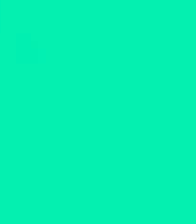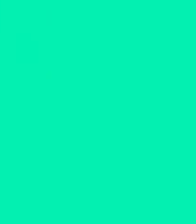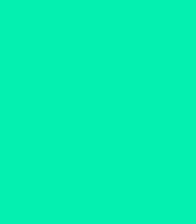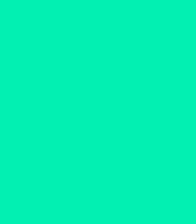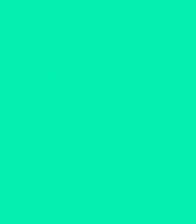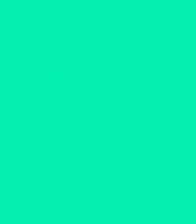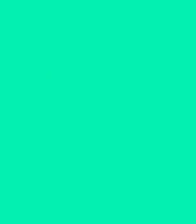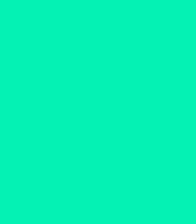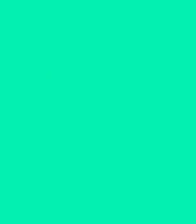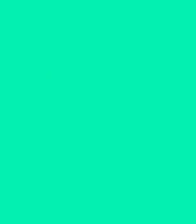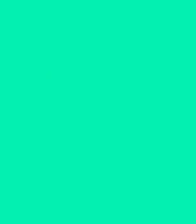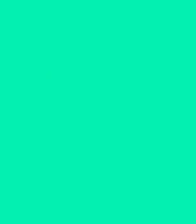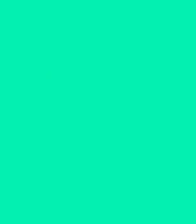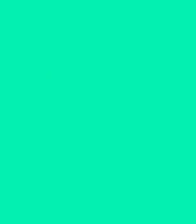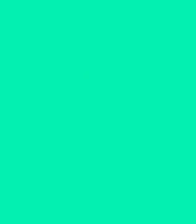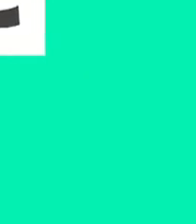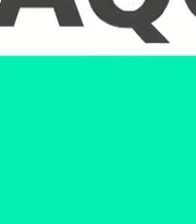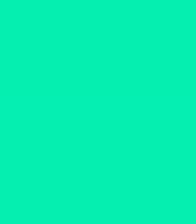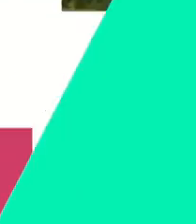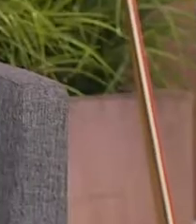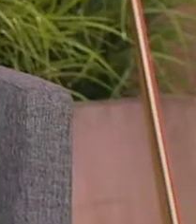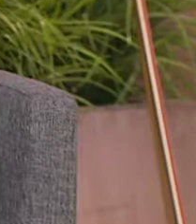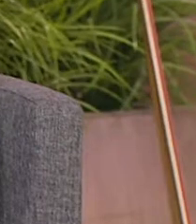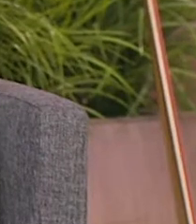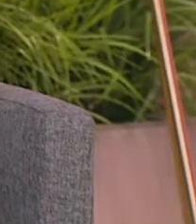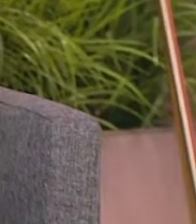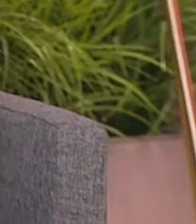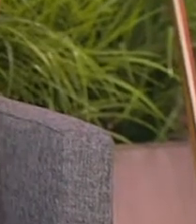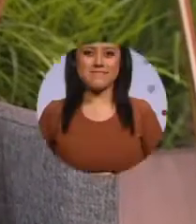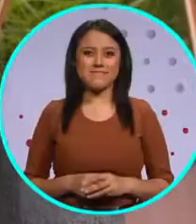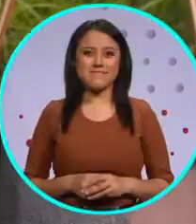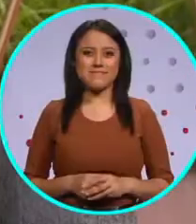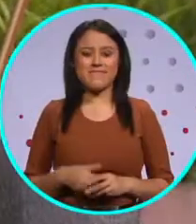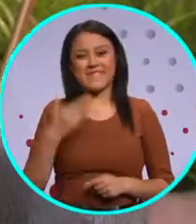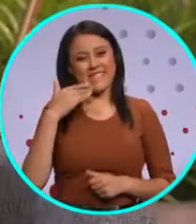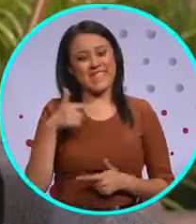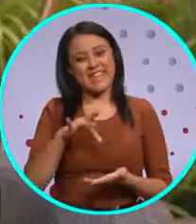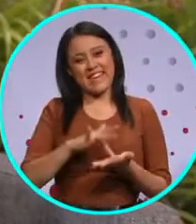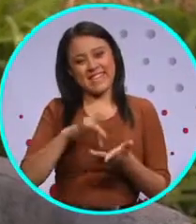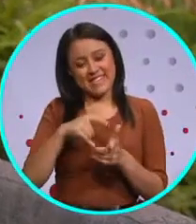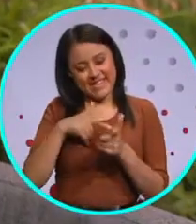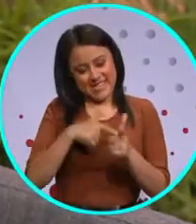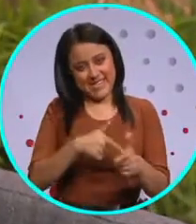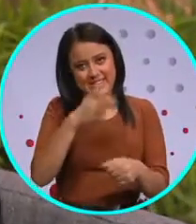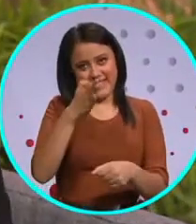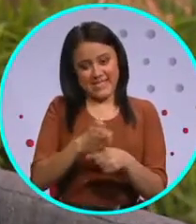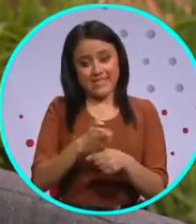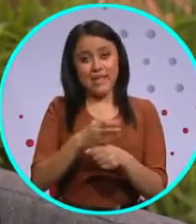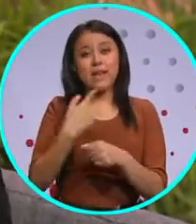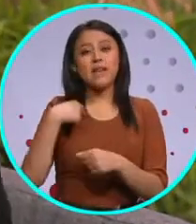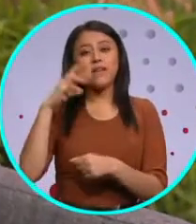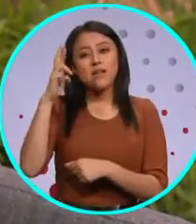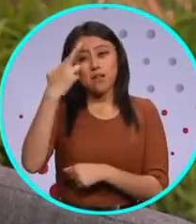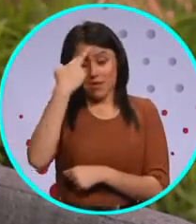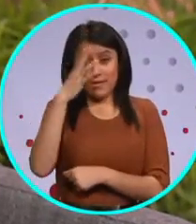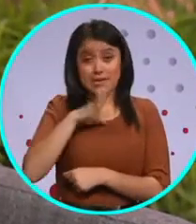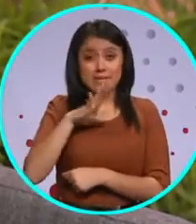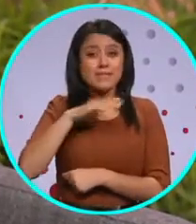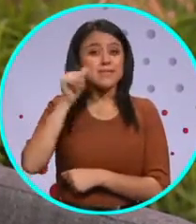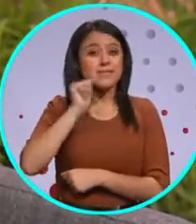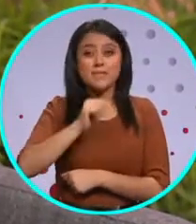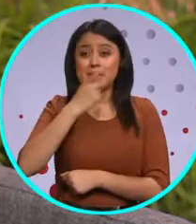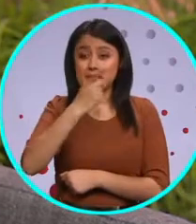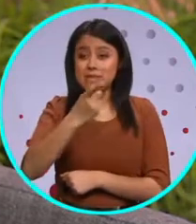conexión a costa que en tu ciudad bueno pues que bueno que siguen con nosotros recuerden siempre se los estamos